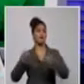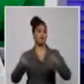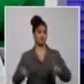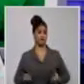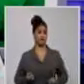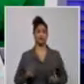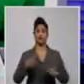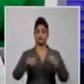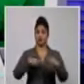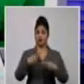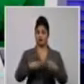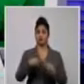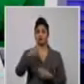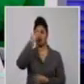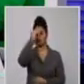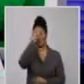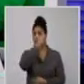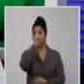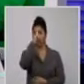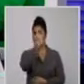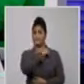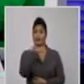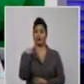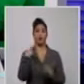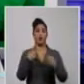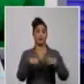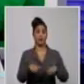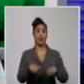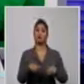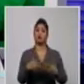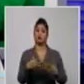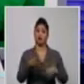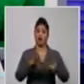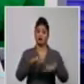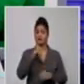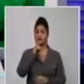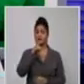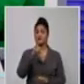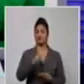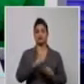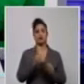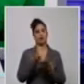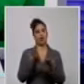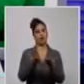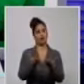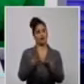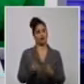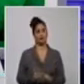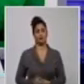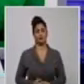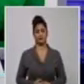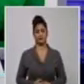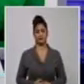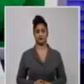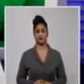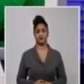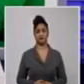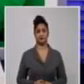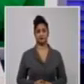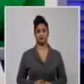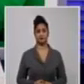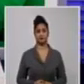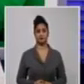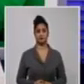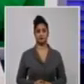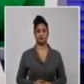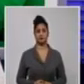difícil recuperarlo del cuadro clínico. Finalmente, ya el gráfico